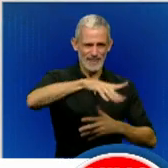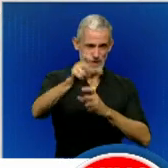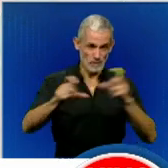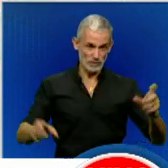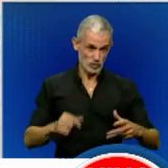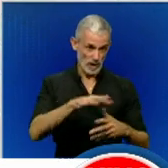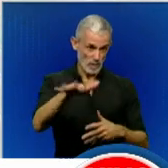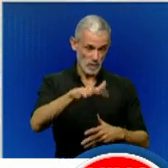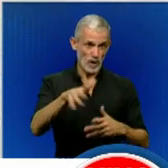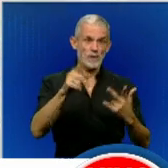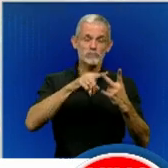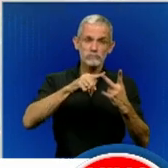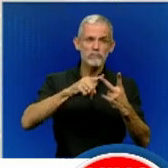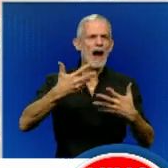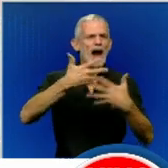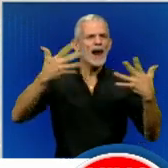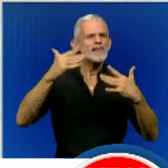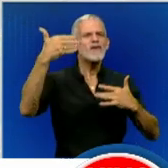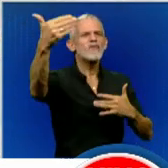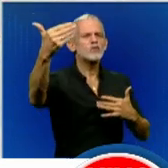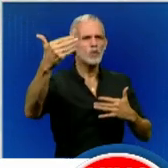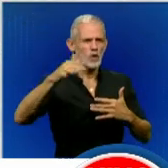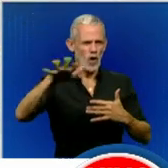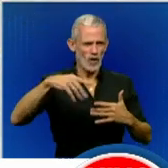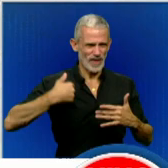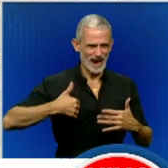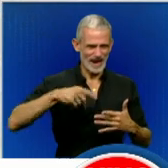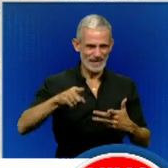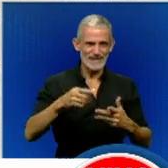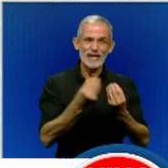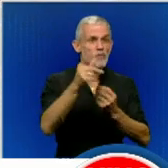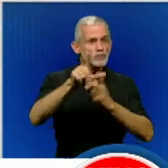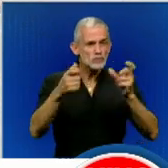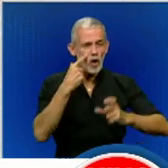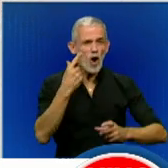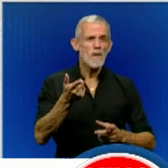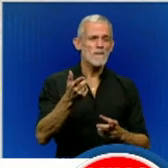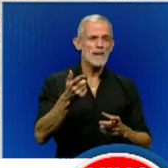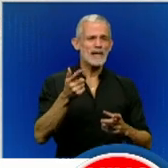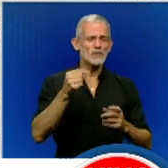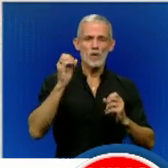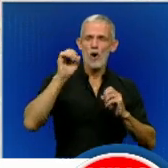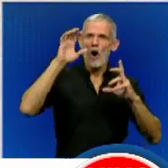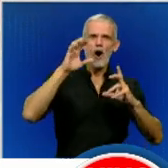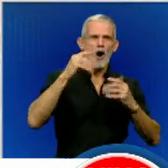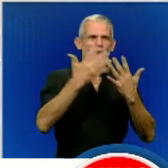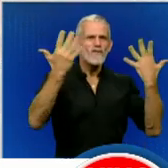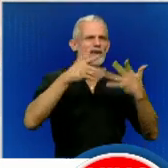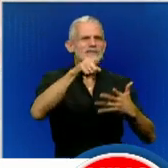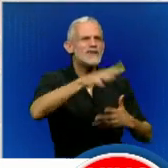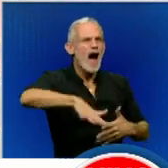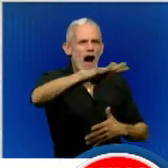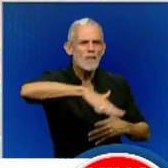labrar la grandeza futura de la nación muchos hombres encandilados con la felicidad presente del